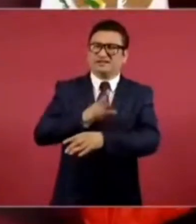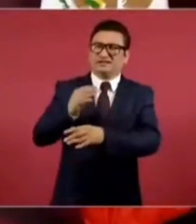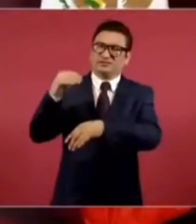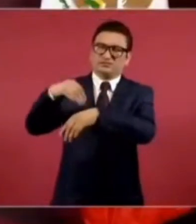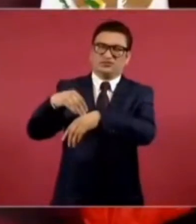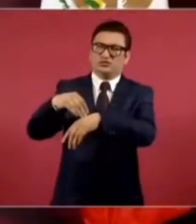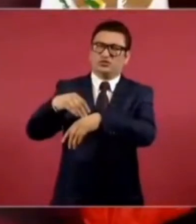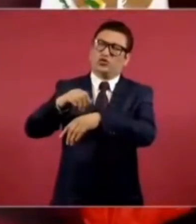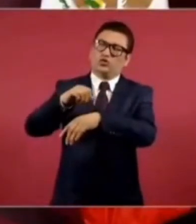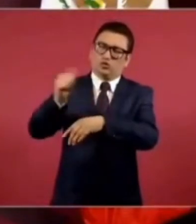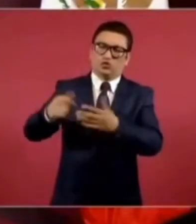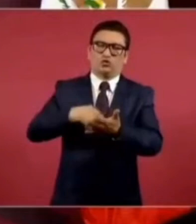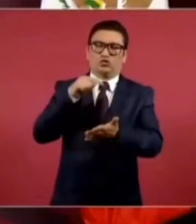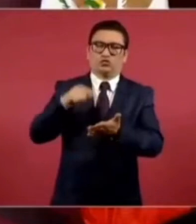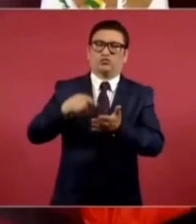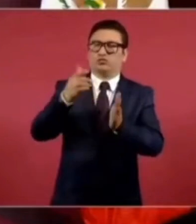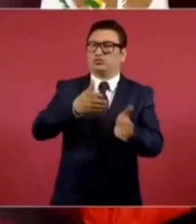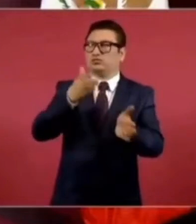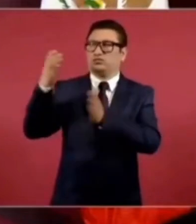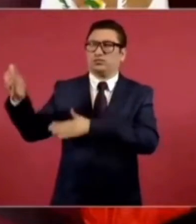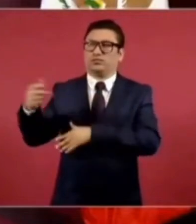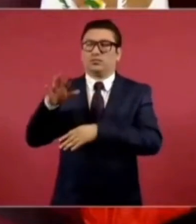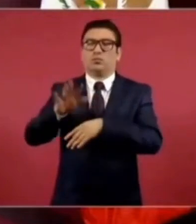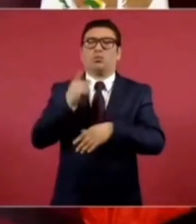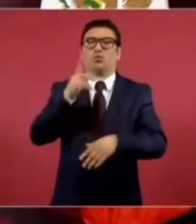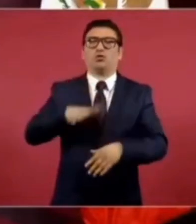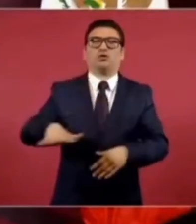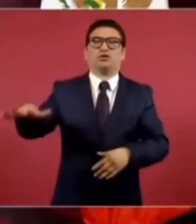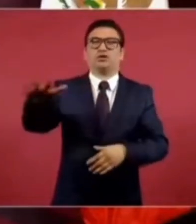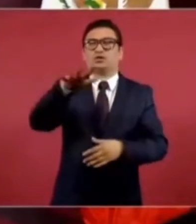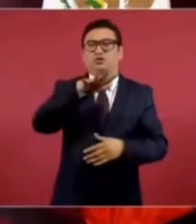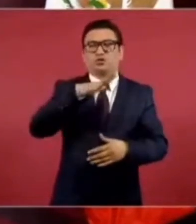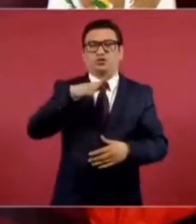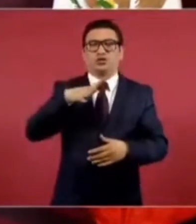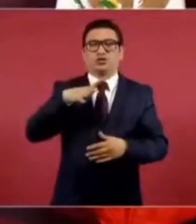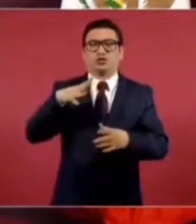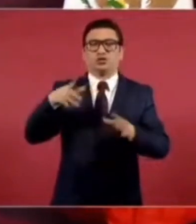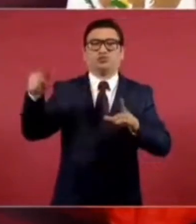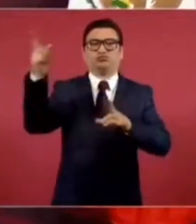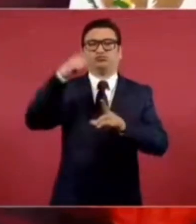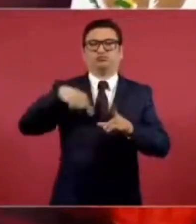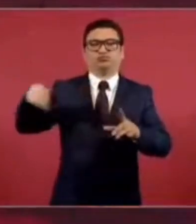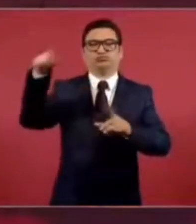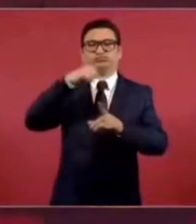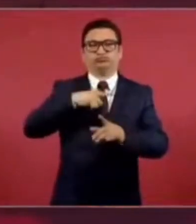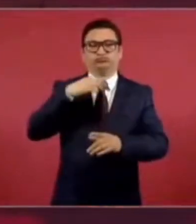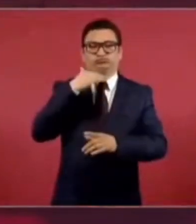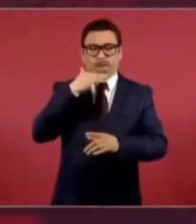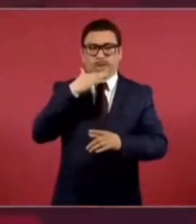en otros lados porque es una contaminación